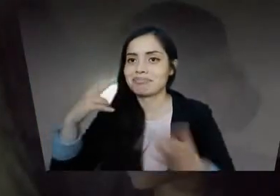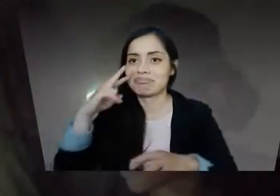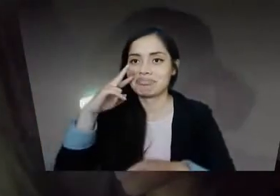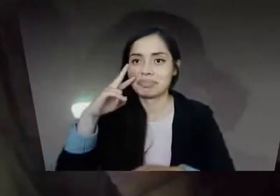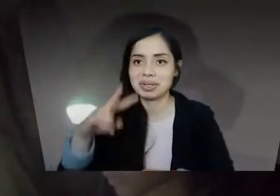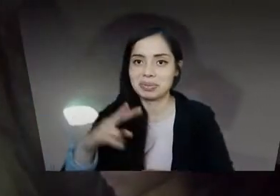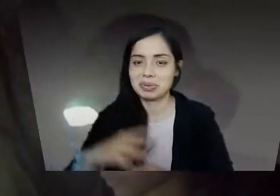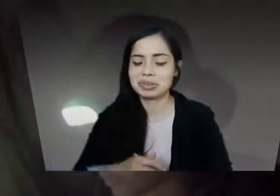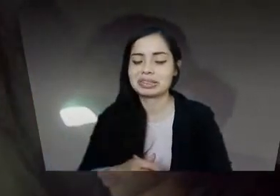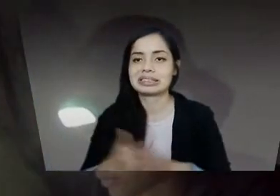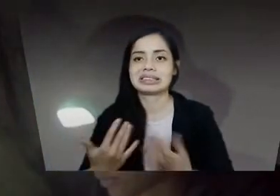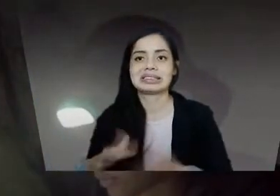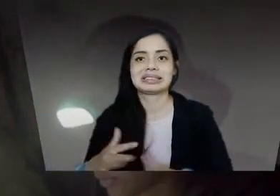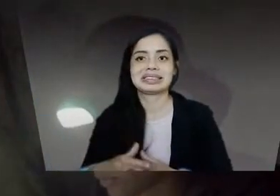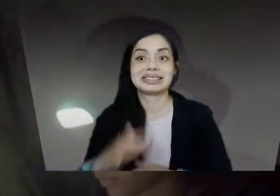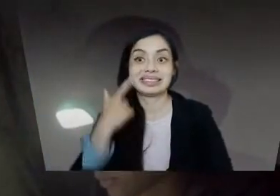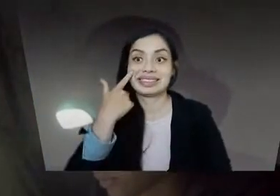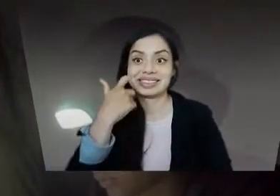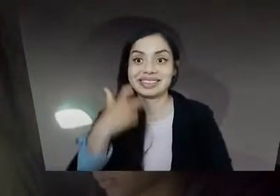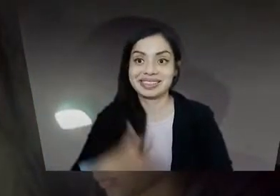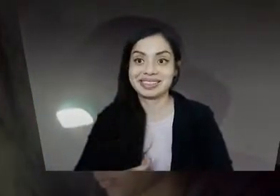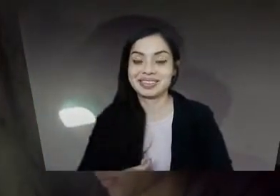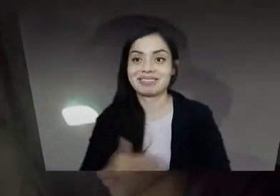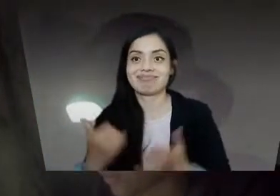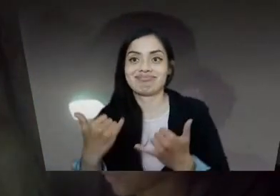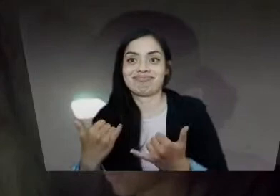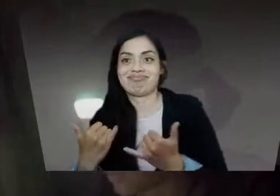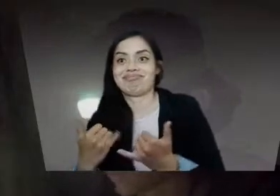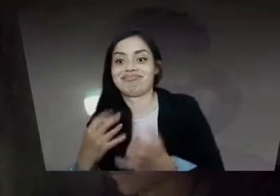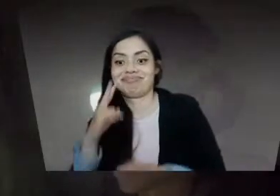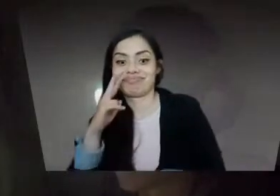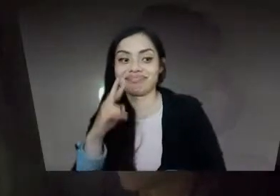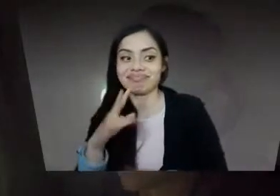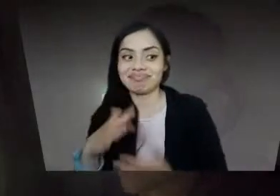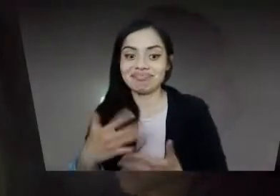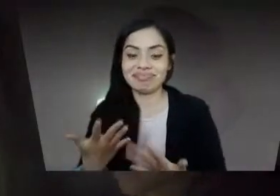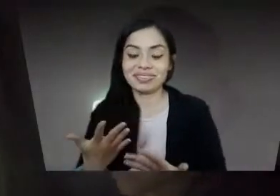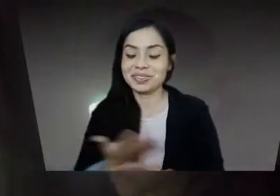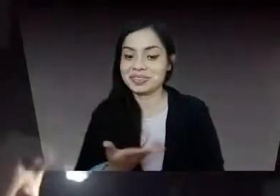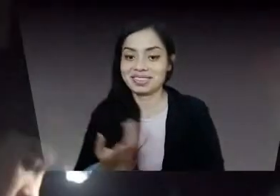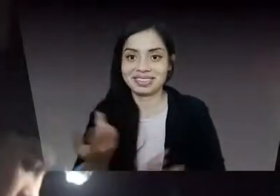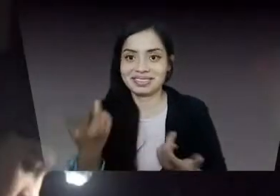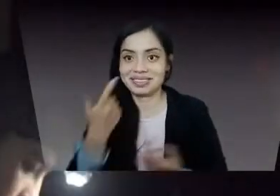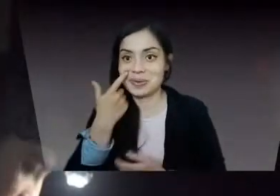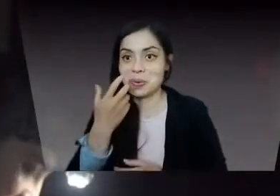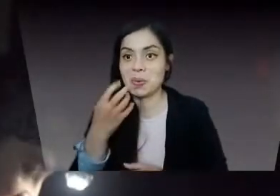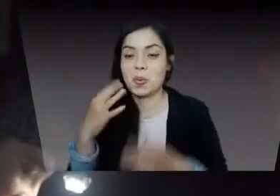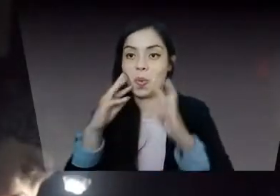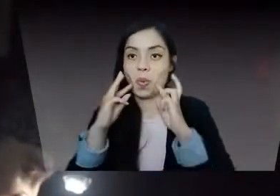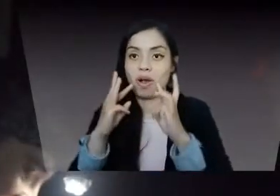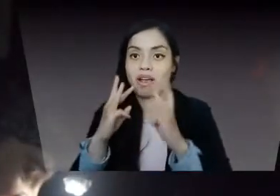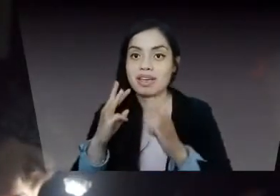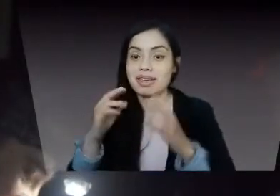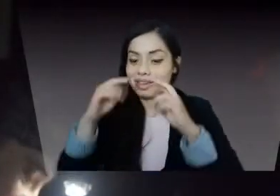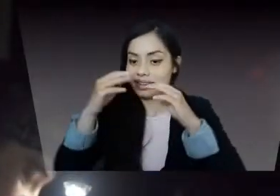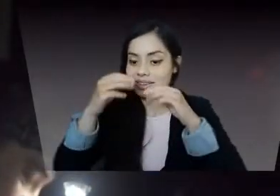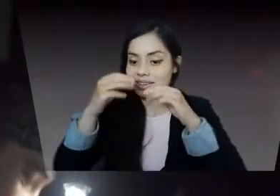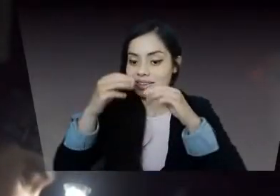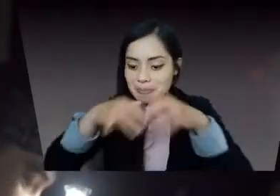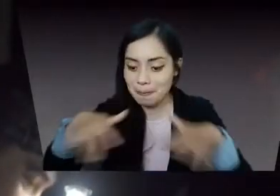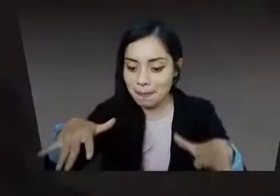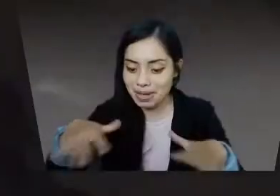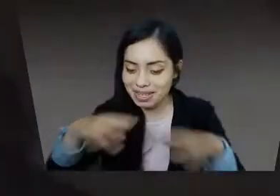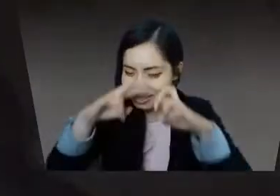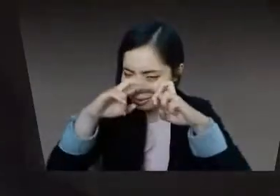Entonces, pues nos ha ido muy bien porque esas especies son muy interesantes y todavía no se conoce mucho de ellas. Como mujeres ornitólogas siempre